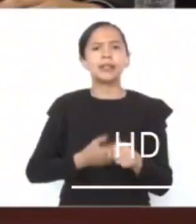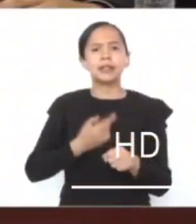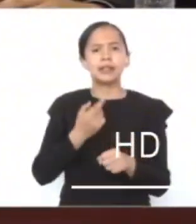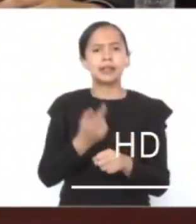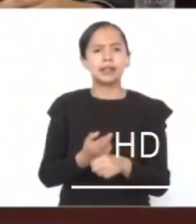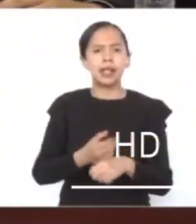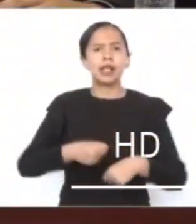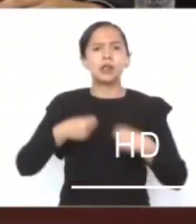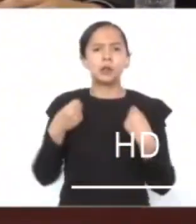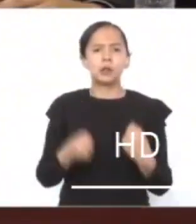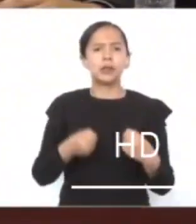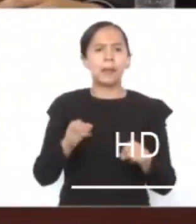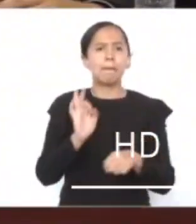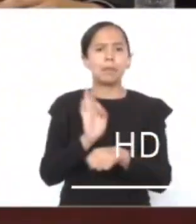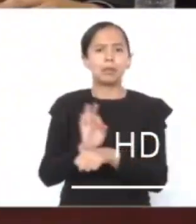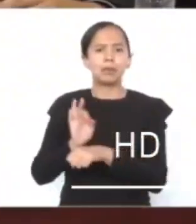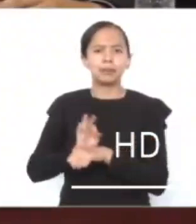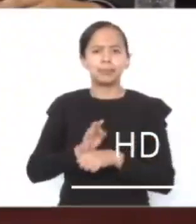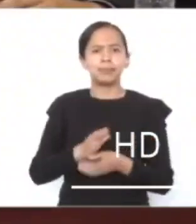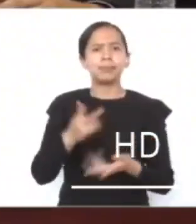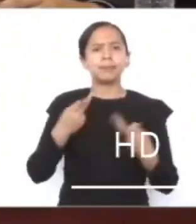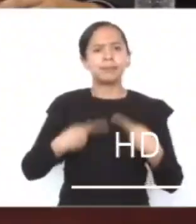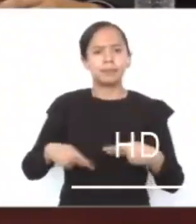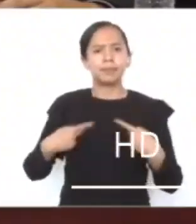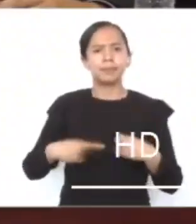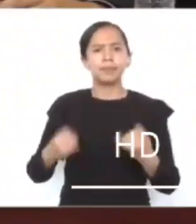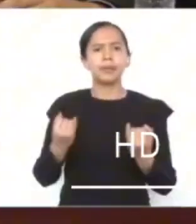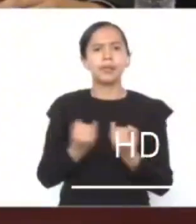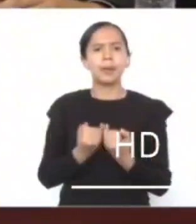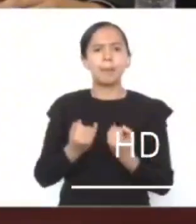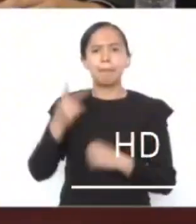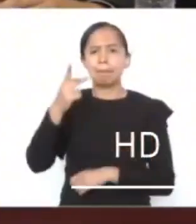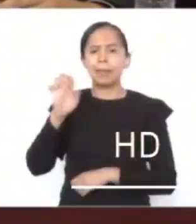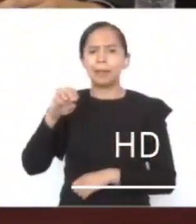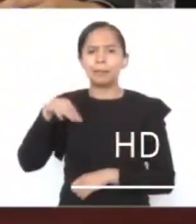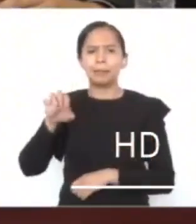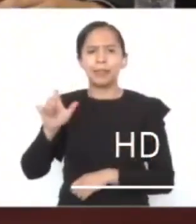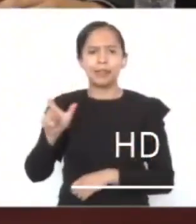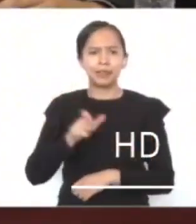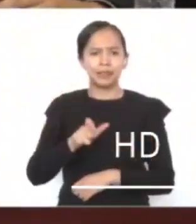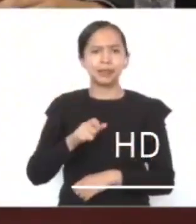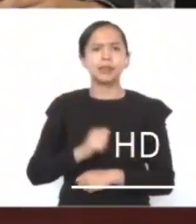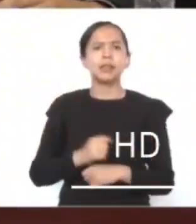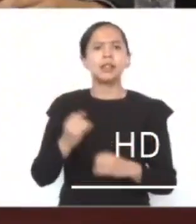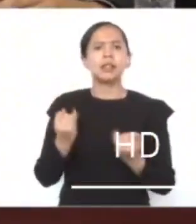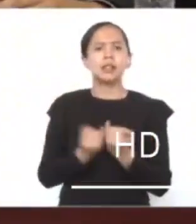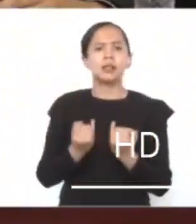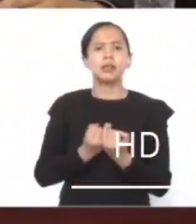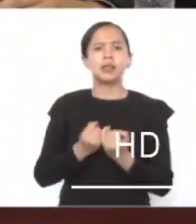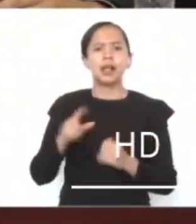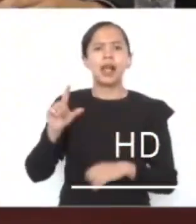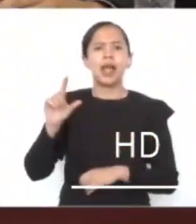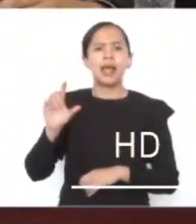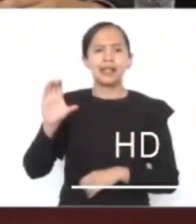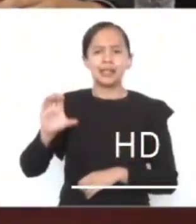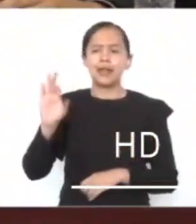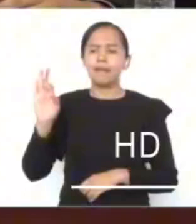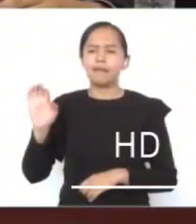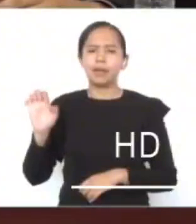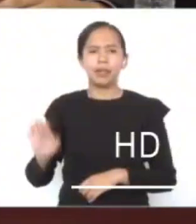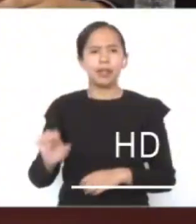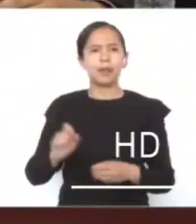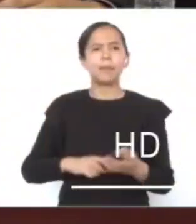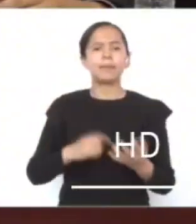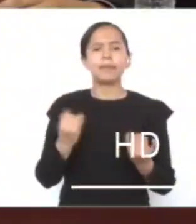de Seguridad y Protección Ciudadana, de Petróleos Mexicanos, de la Comisión Federal de Electricidad, así